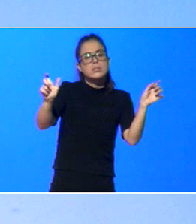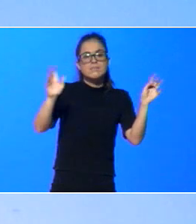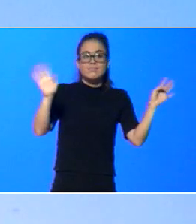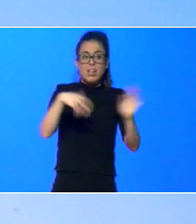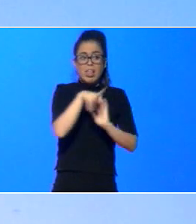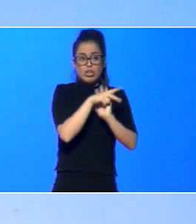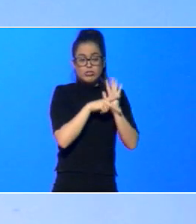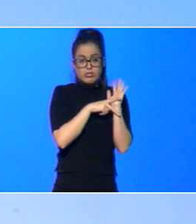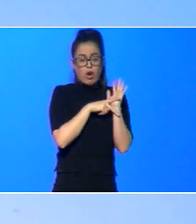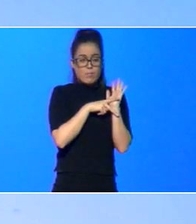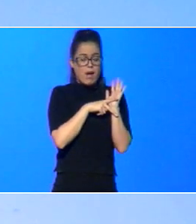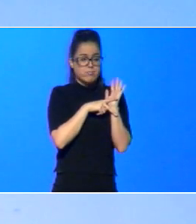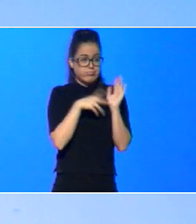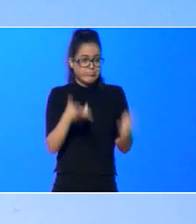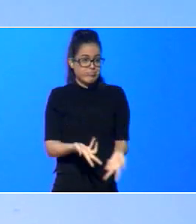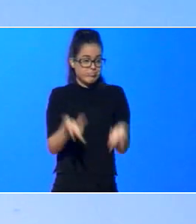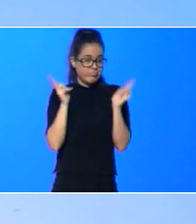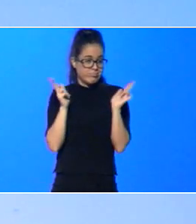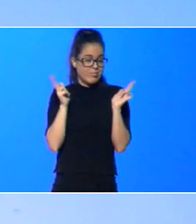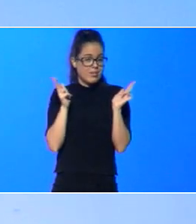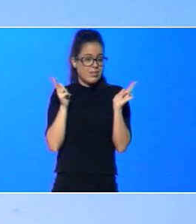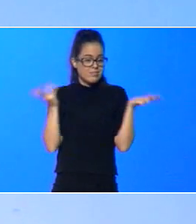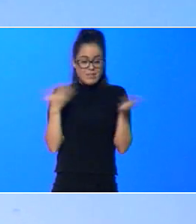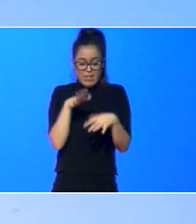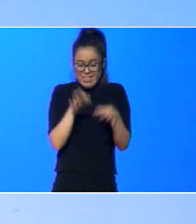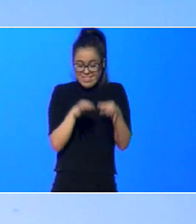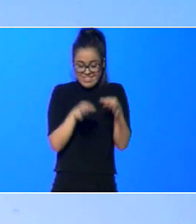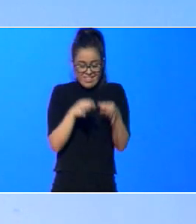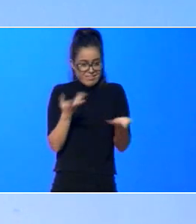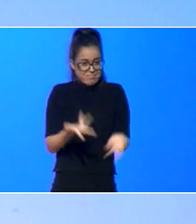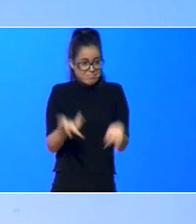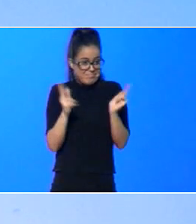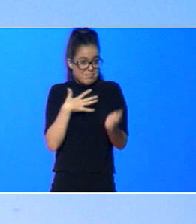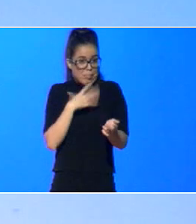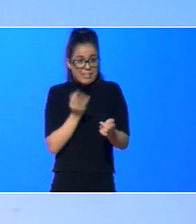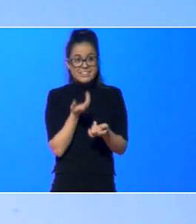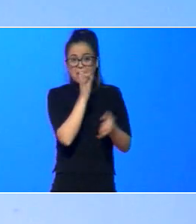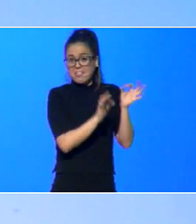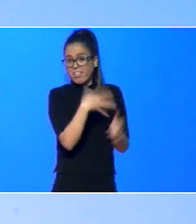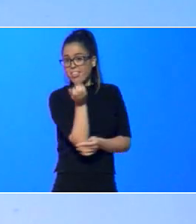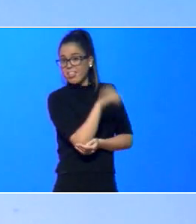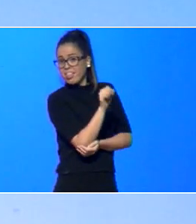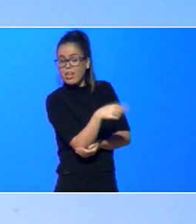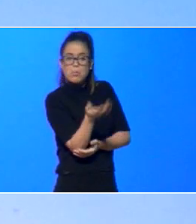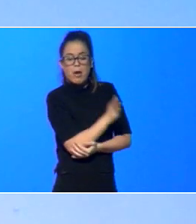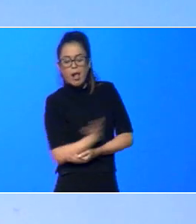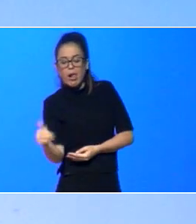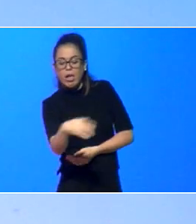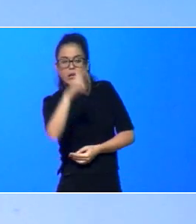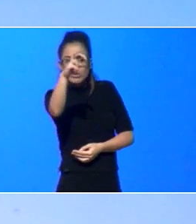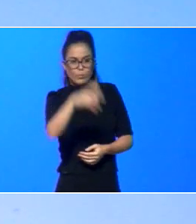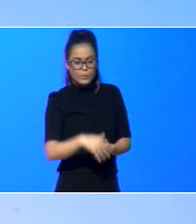les permite superar esos la propia norma jurídica les permite superar esos porcentajes haciendo otra serie de cosas no o